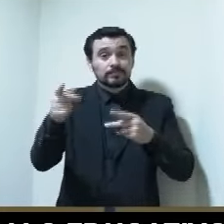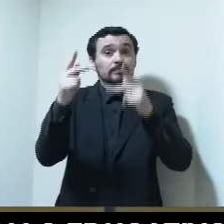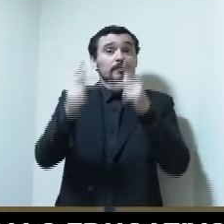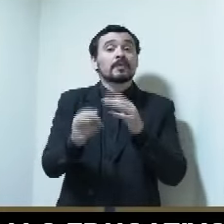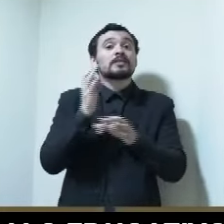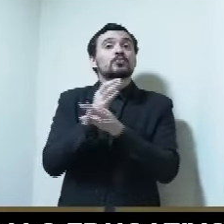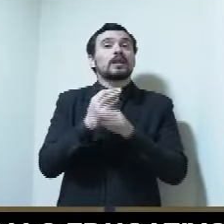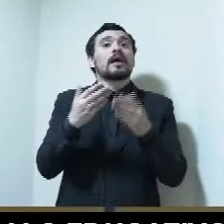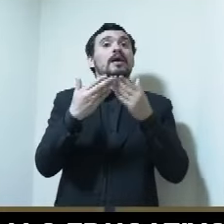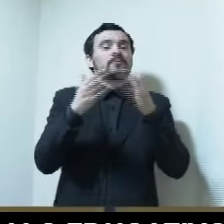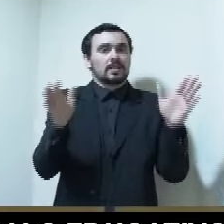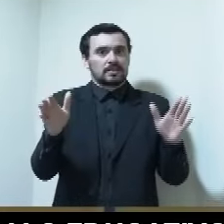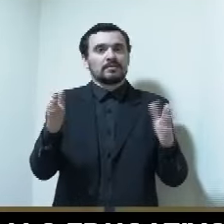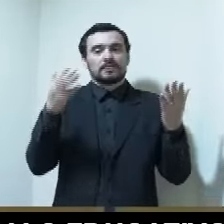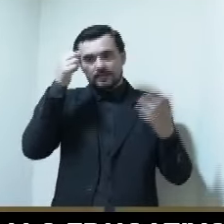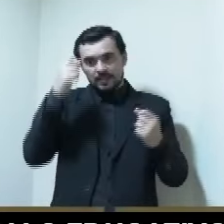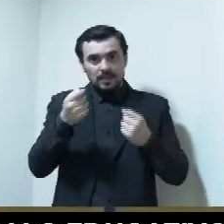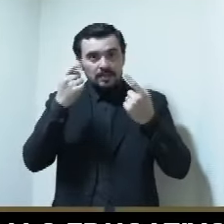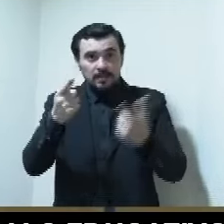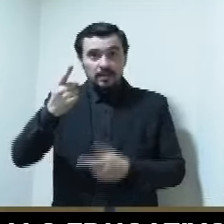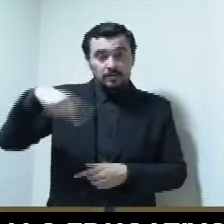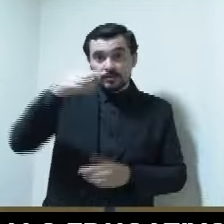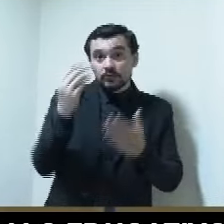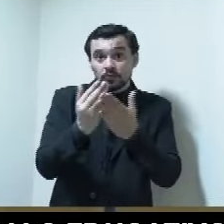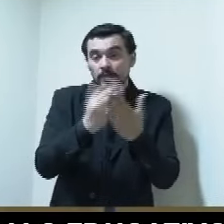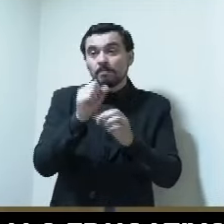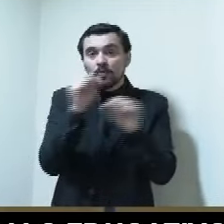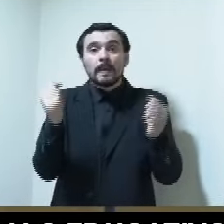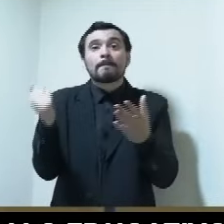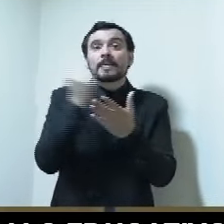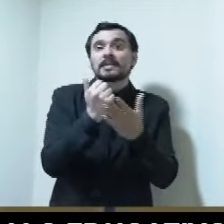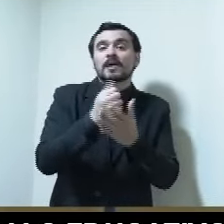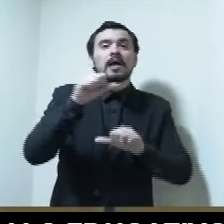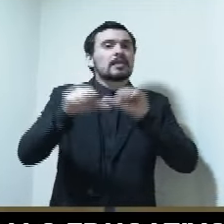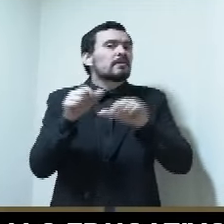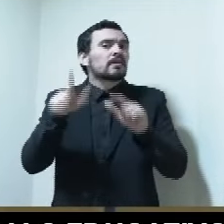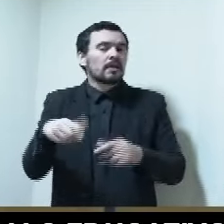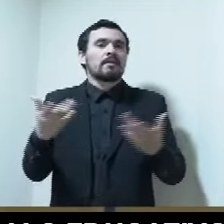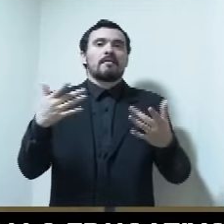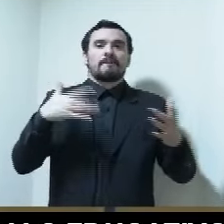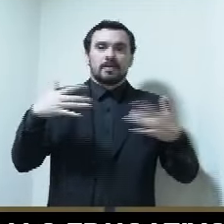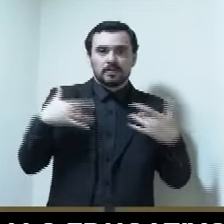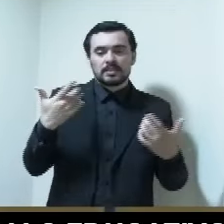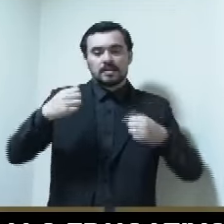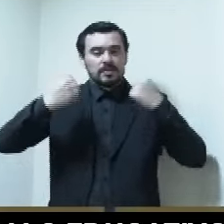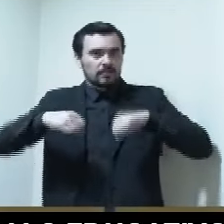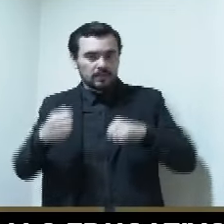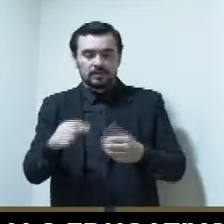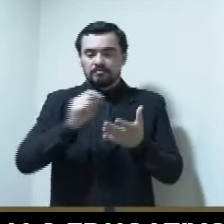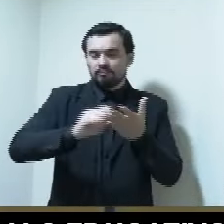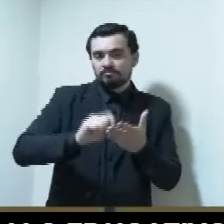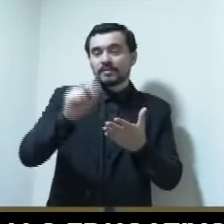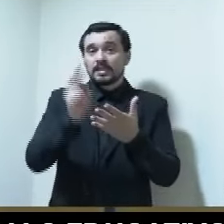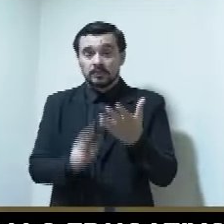escuelas abiertas, proporcionando a estudiantes la oportunidad de participar en actividades artísticas, deportivas y de